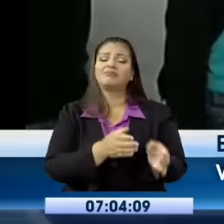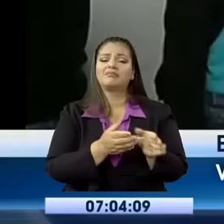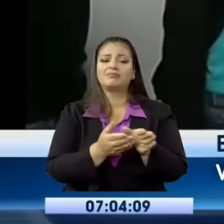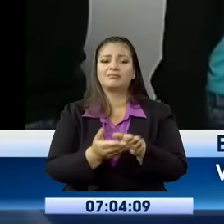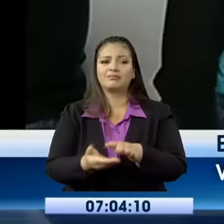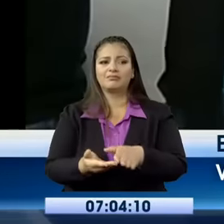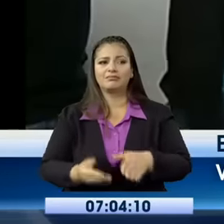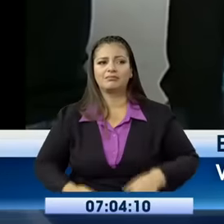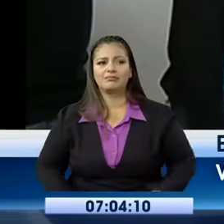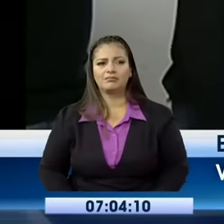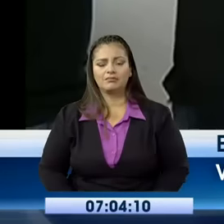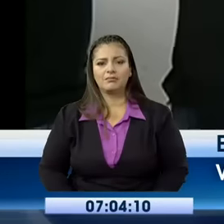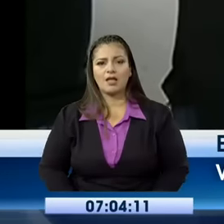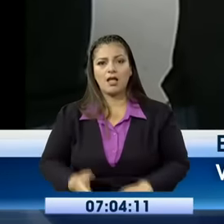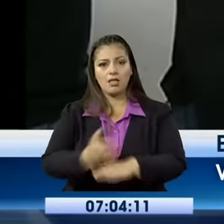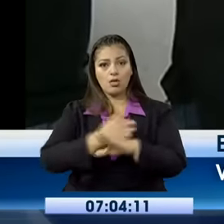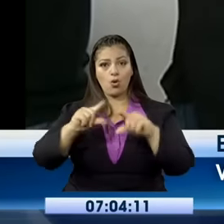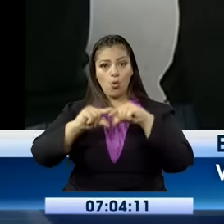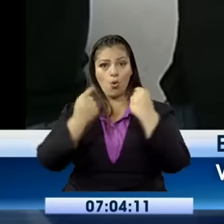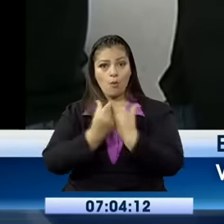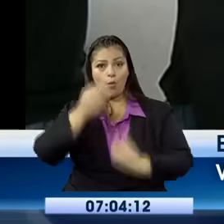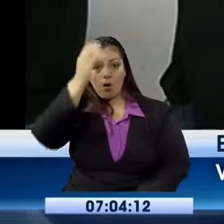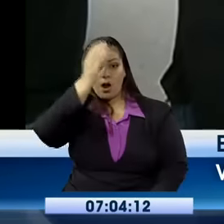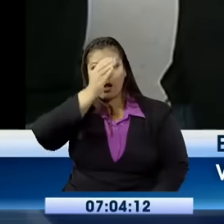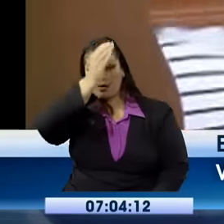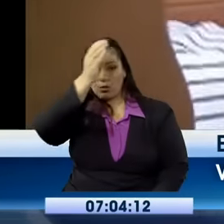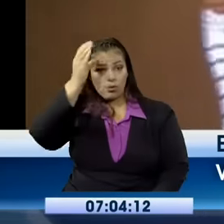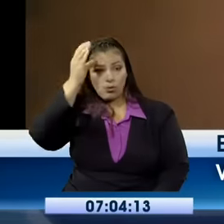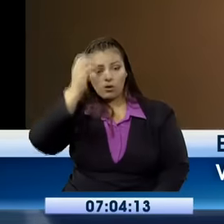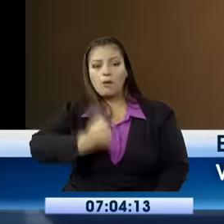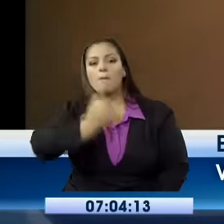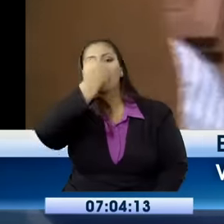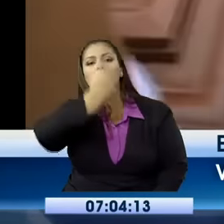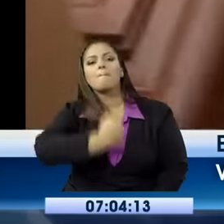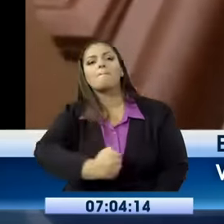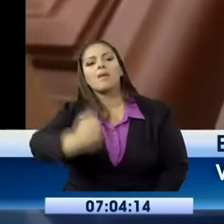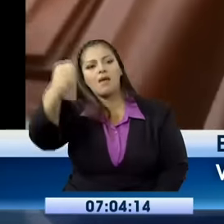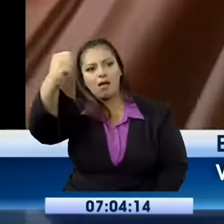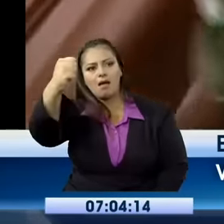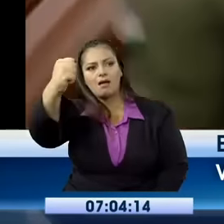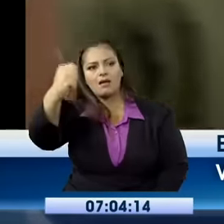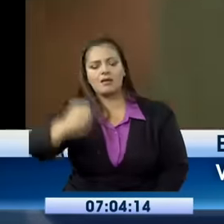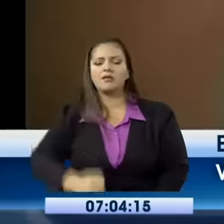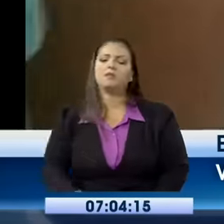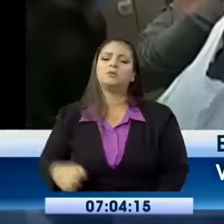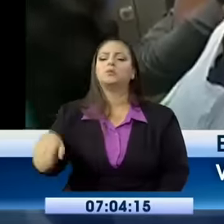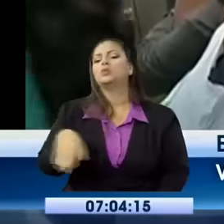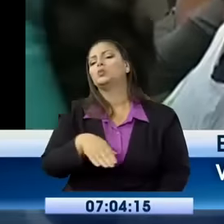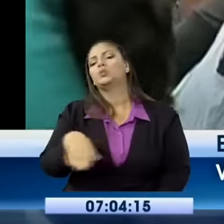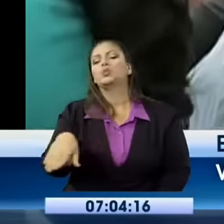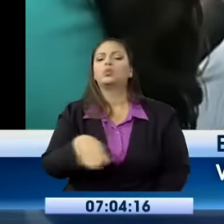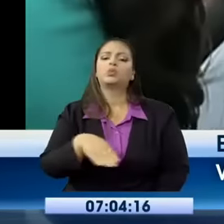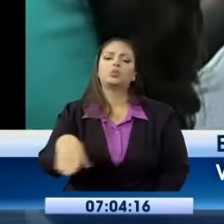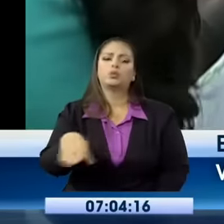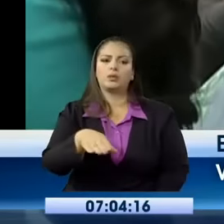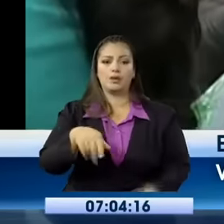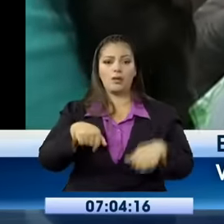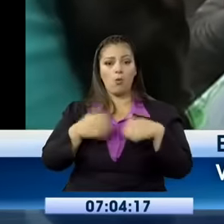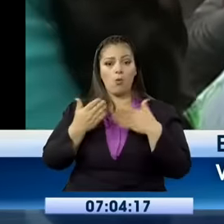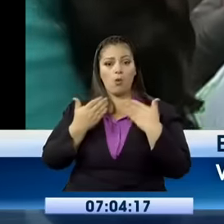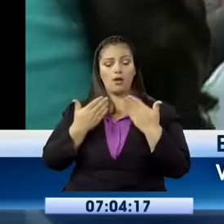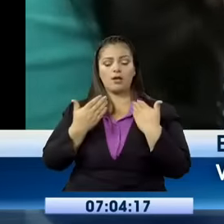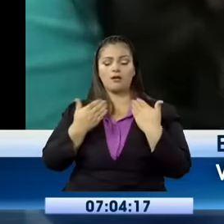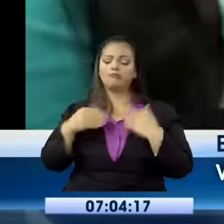fallecidos un retiro espiritual buscando encontrarse con el creador sin embargo salieron de gquil y solo